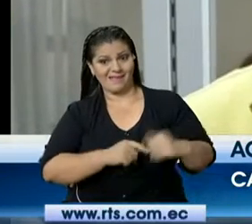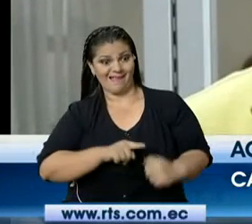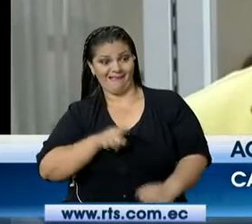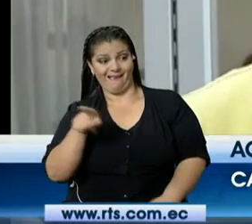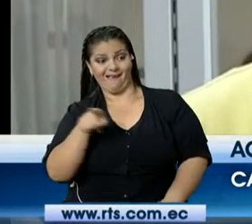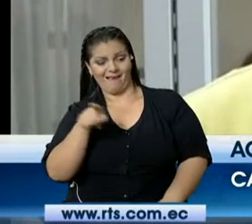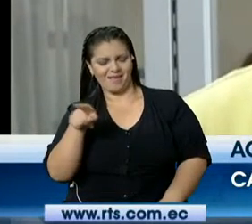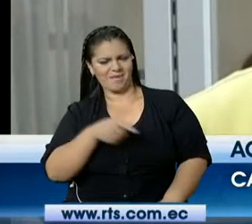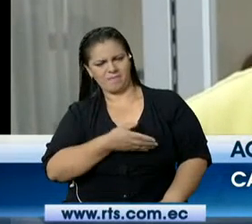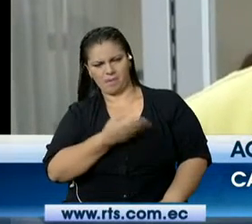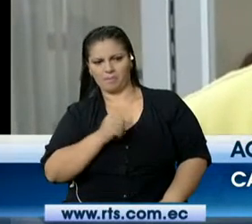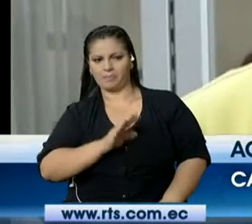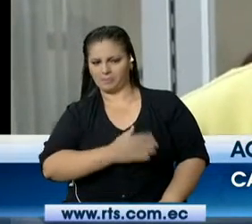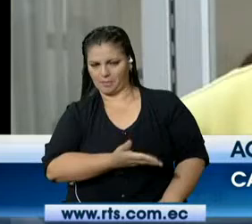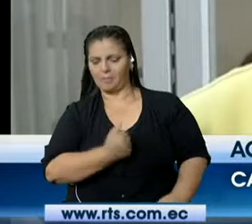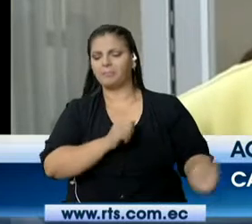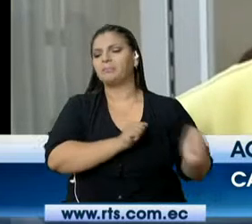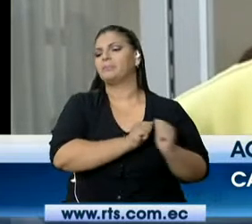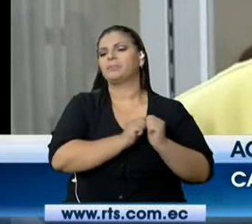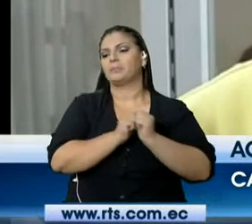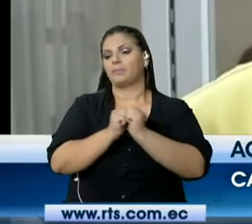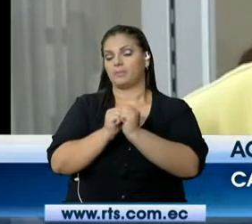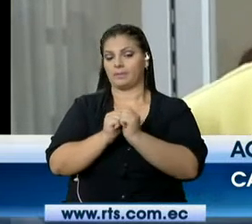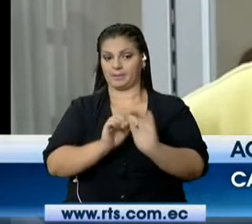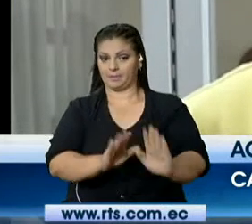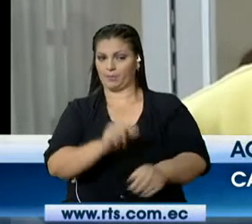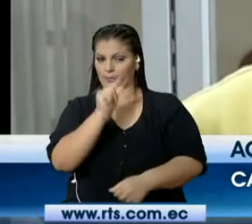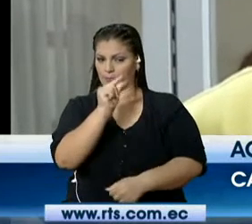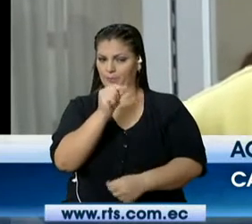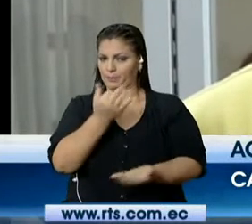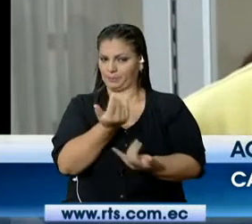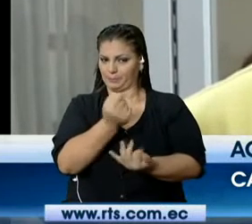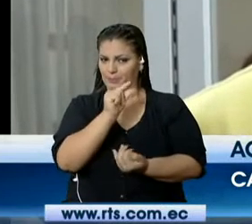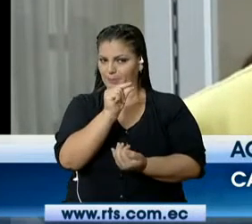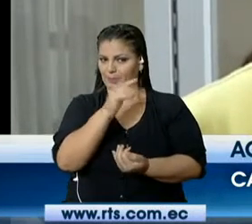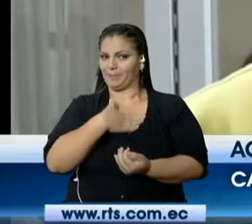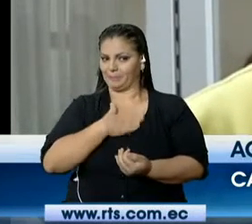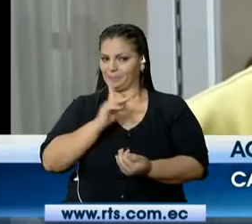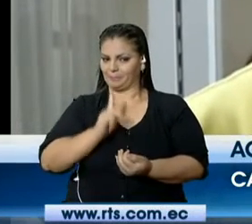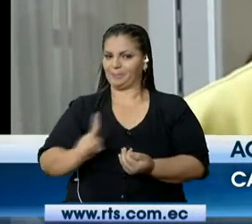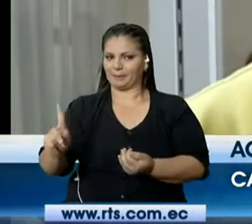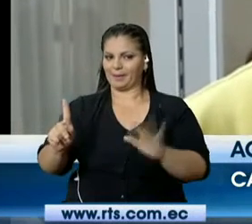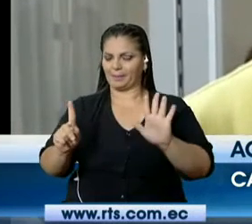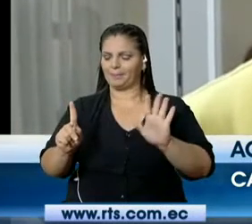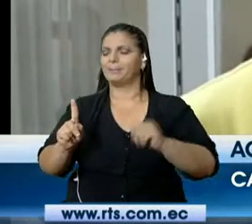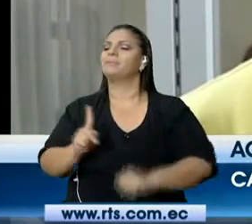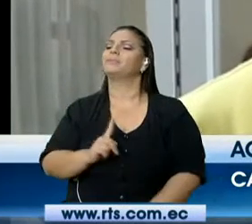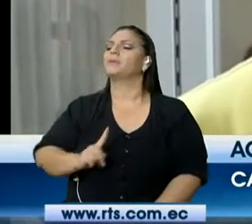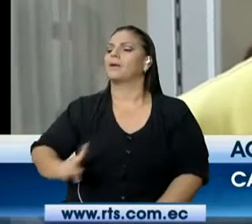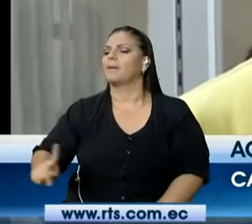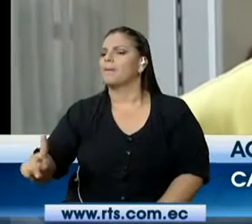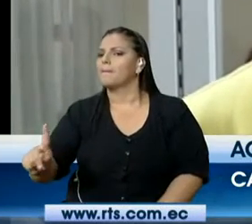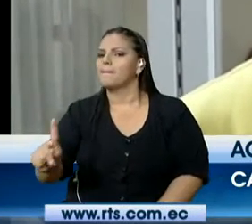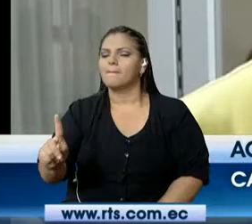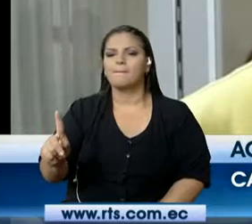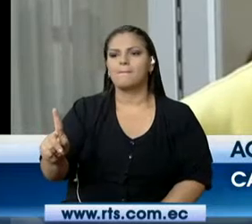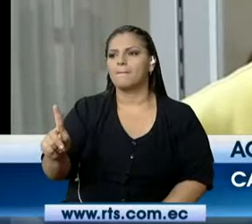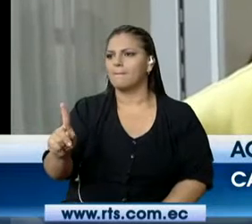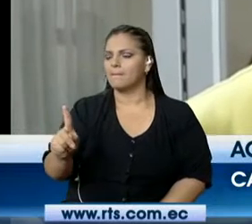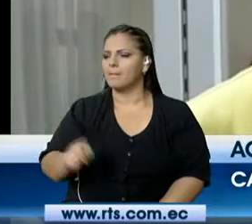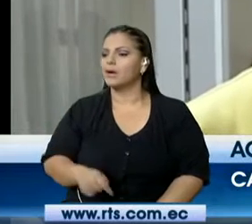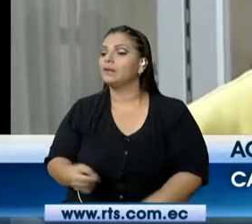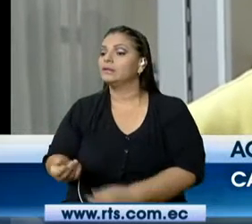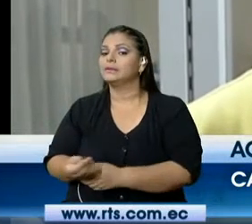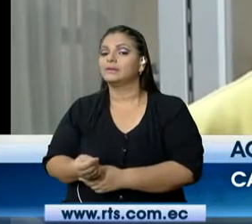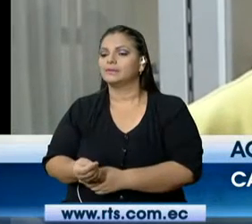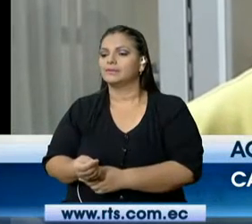manifestaban que esperan en cierto es cierto en ciertas áreas mientras ellos ingresaban quitaban el dinero